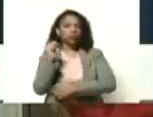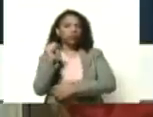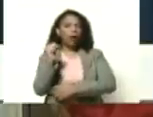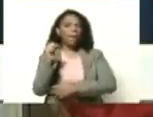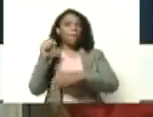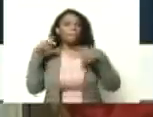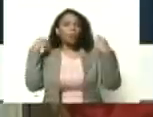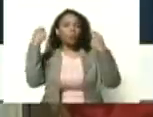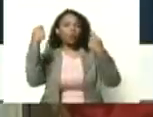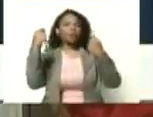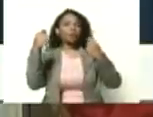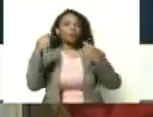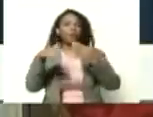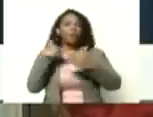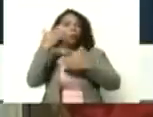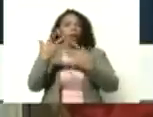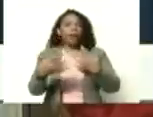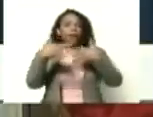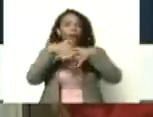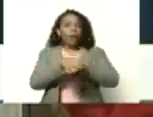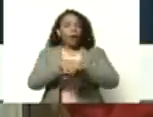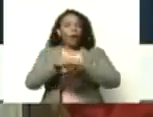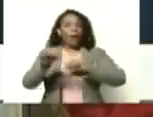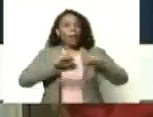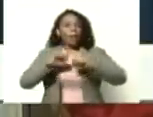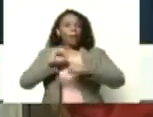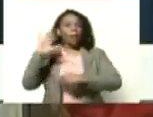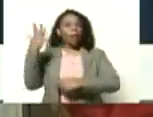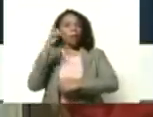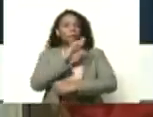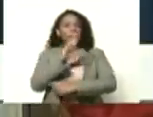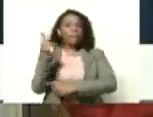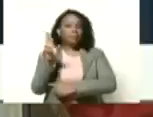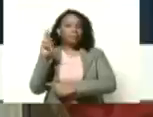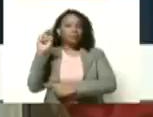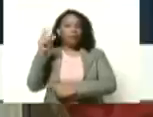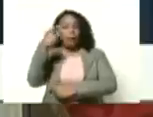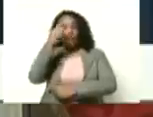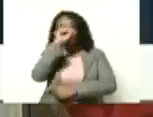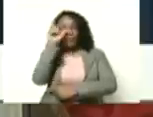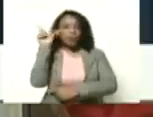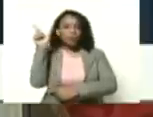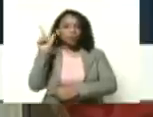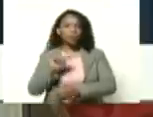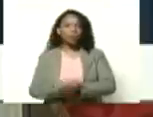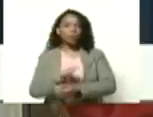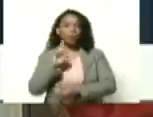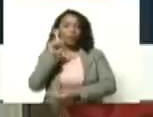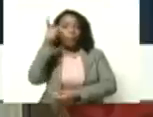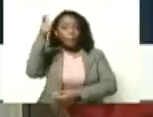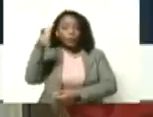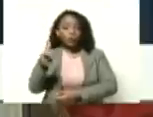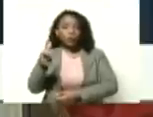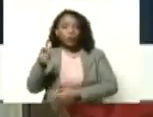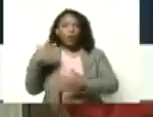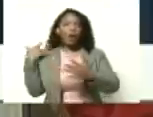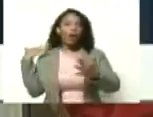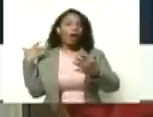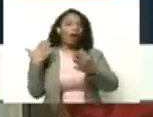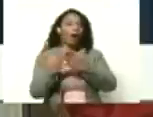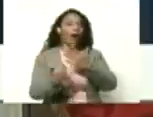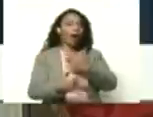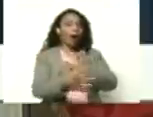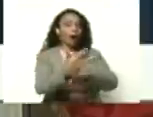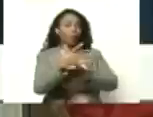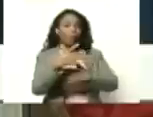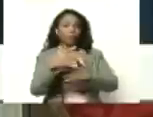luego se integra al movimiento que inter república y al psv es decir es una persona de una larga trayectoria y